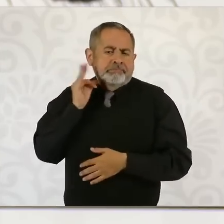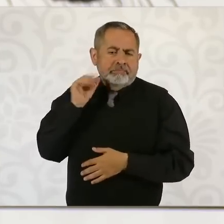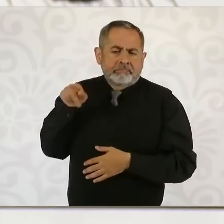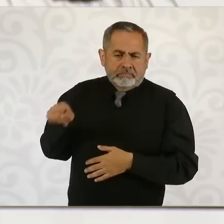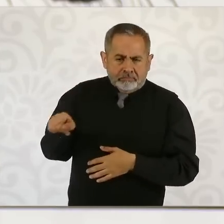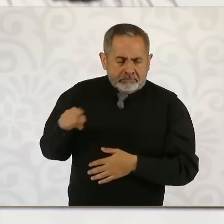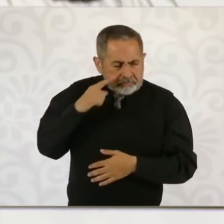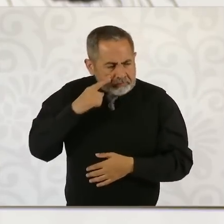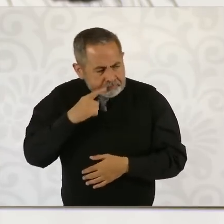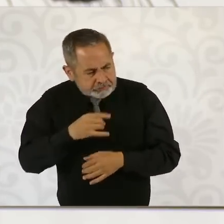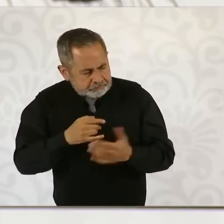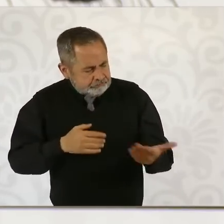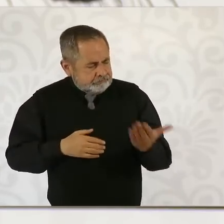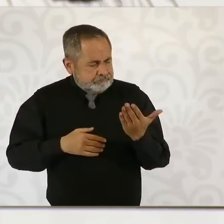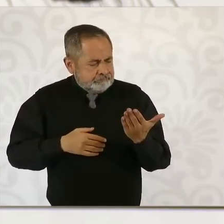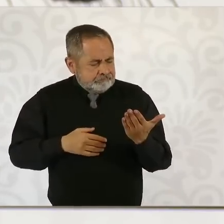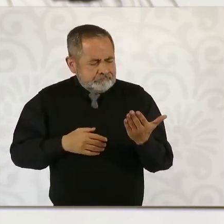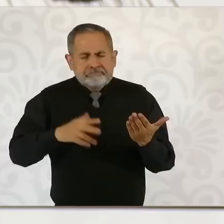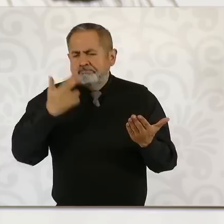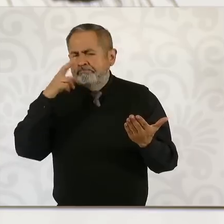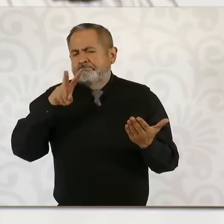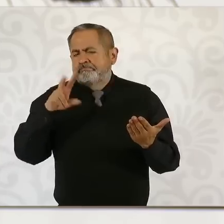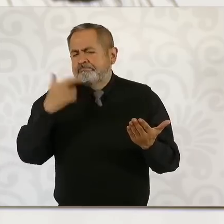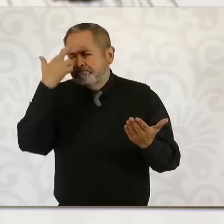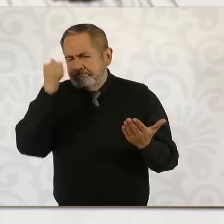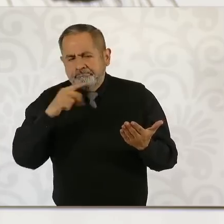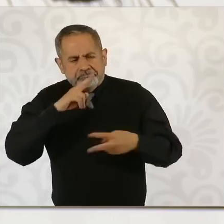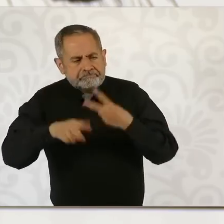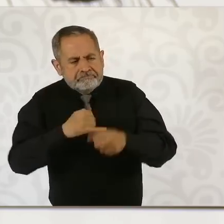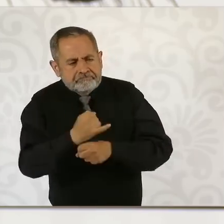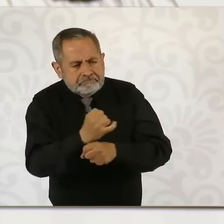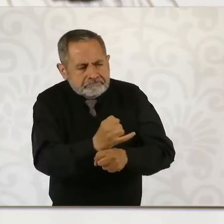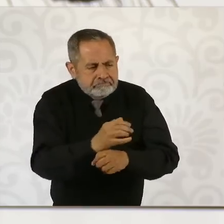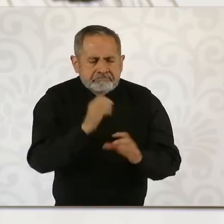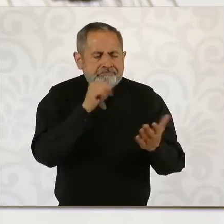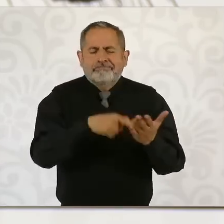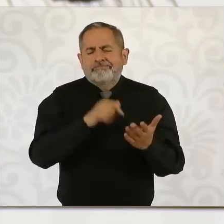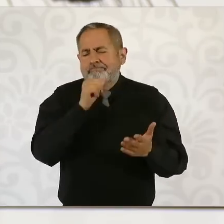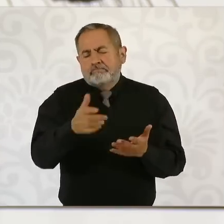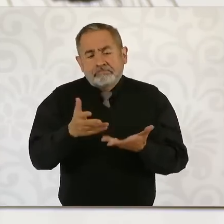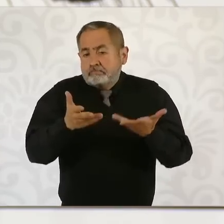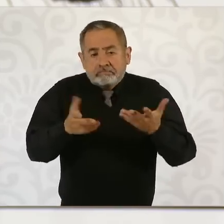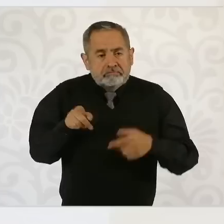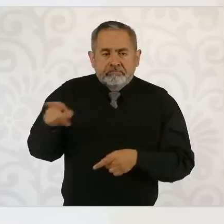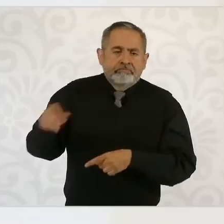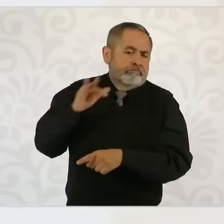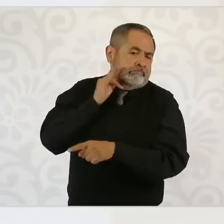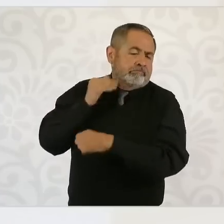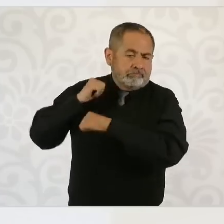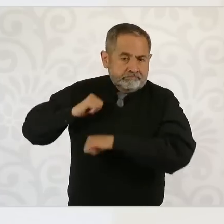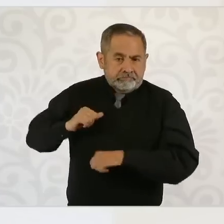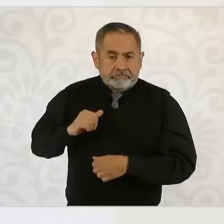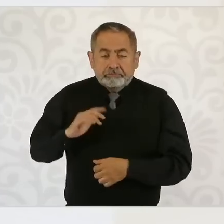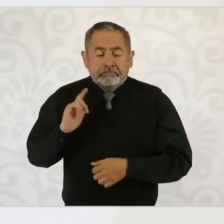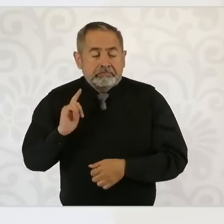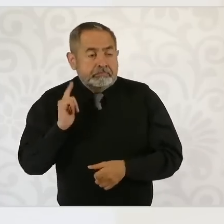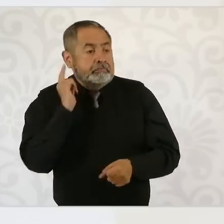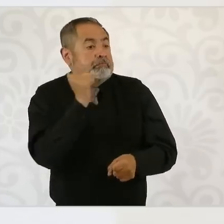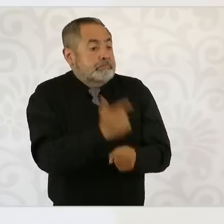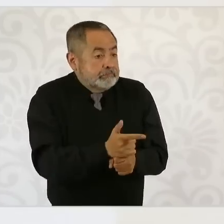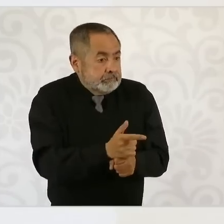que determinar si es que hay alguna investigación. Y en todo caso, si se encuentra que